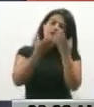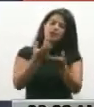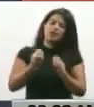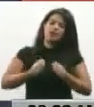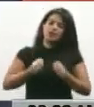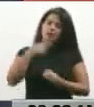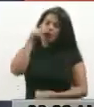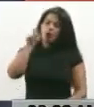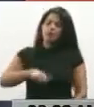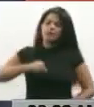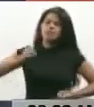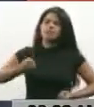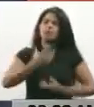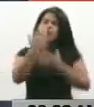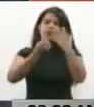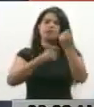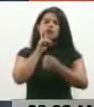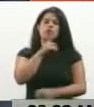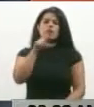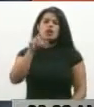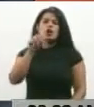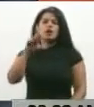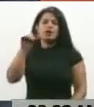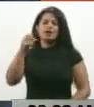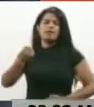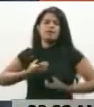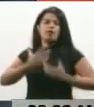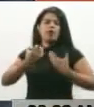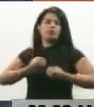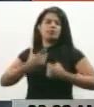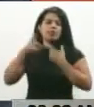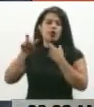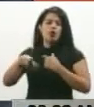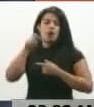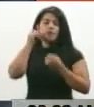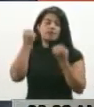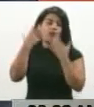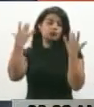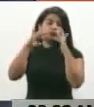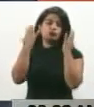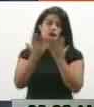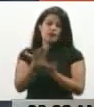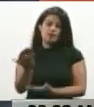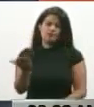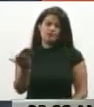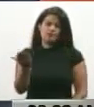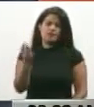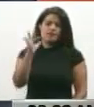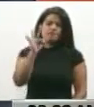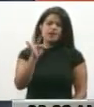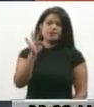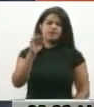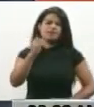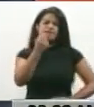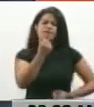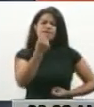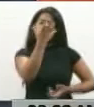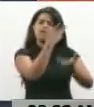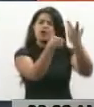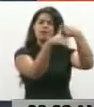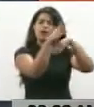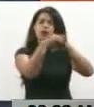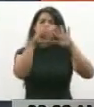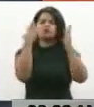nuestro poeta García Lorca, que es el poeta más leído universalmente, y sobre todo que el flamenco es